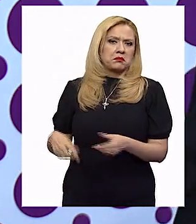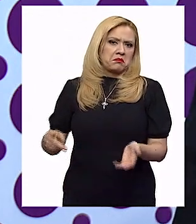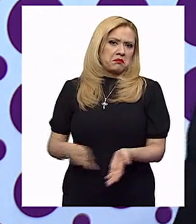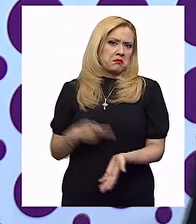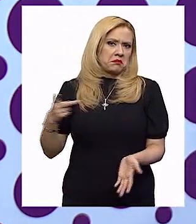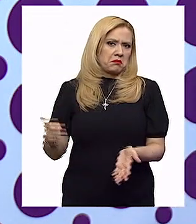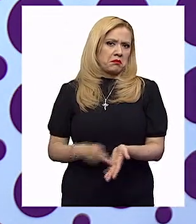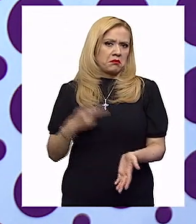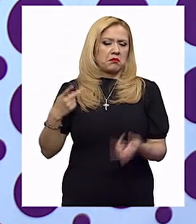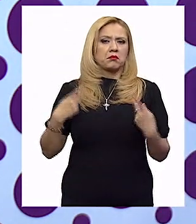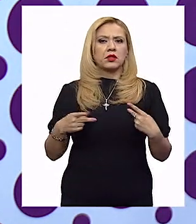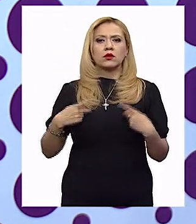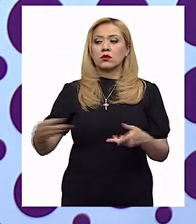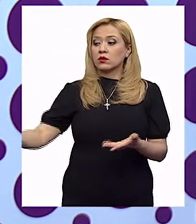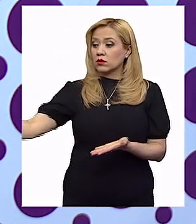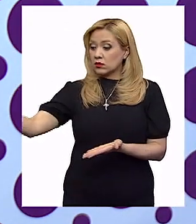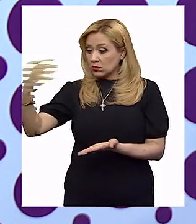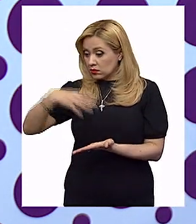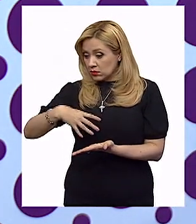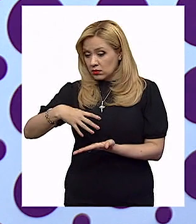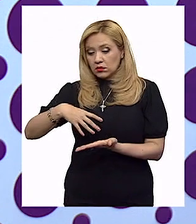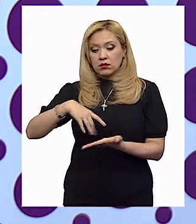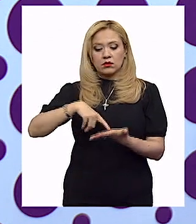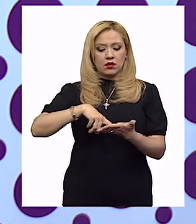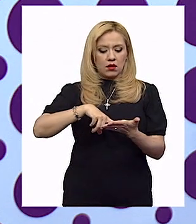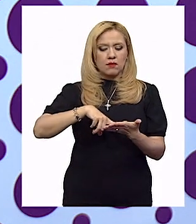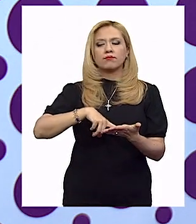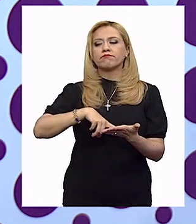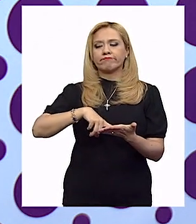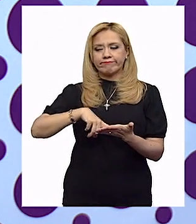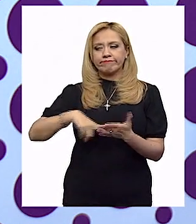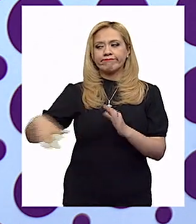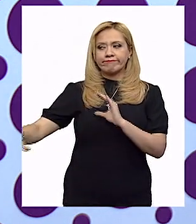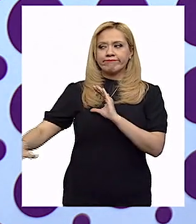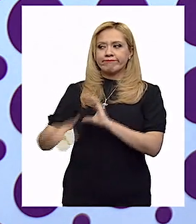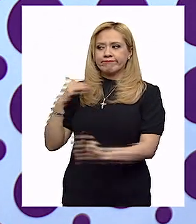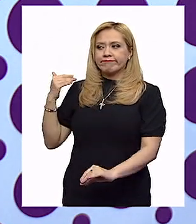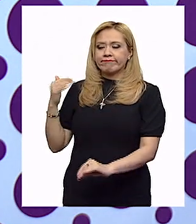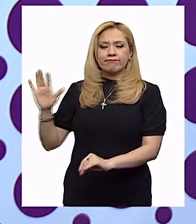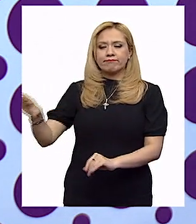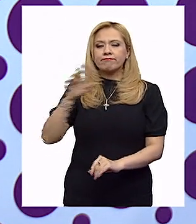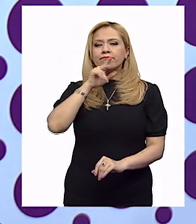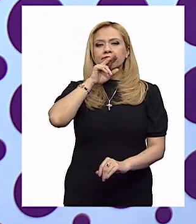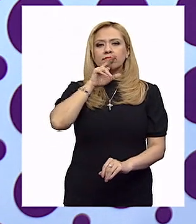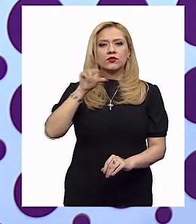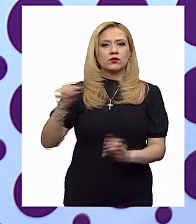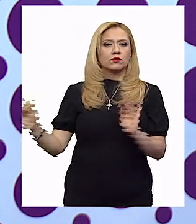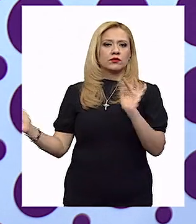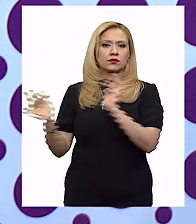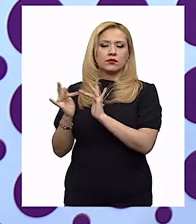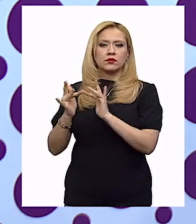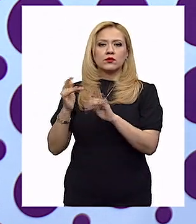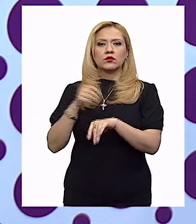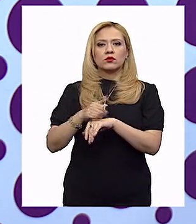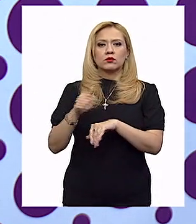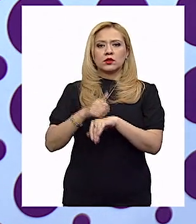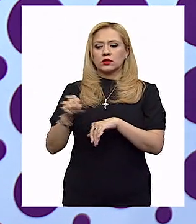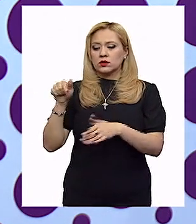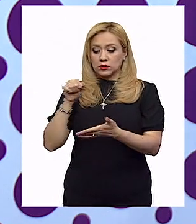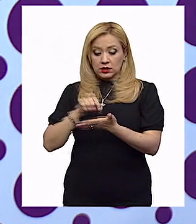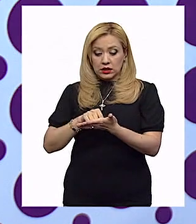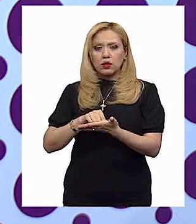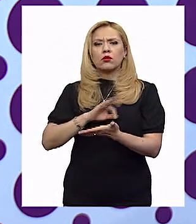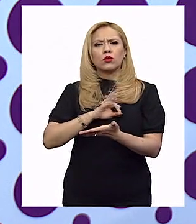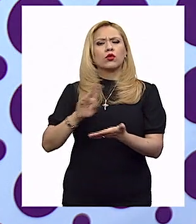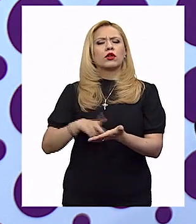La gente entra, nos deja información, lo hace a través de un sistema que la vuelve irrastreable. Se les da un código y ellos con este código pueden